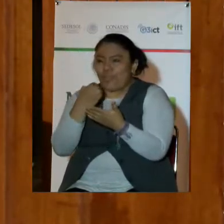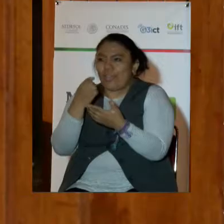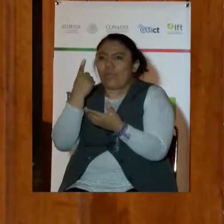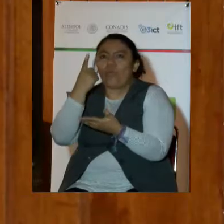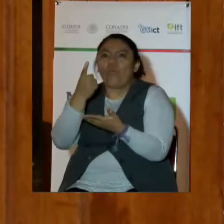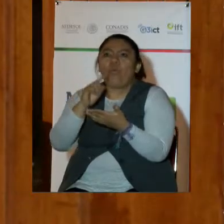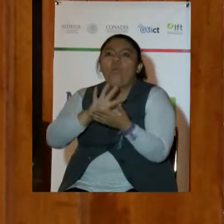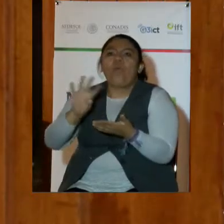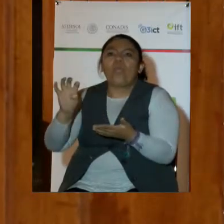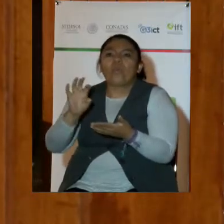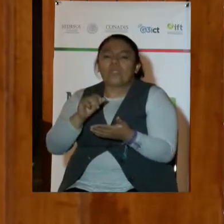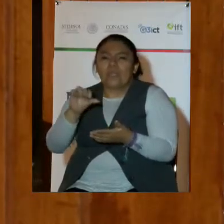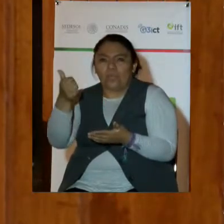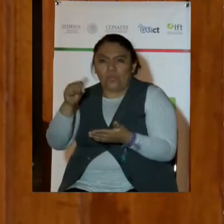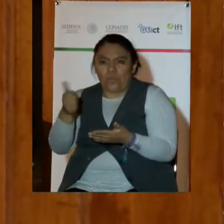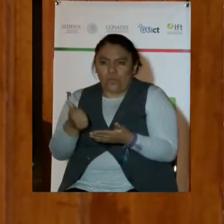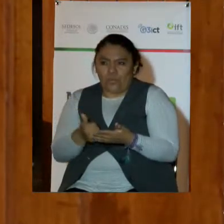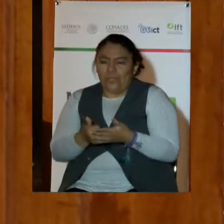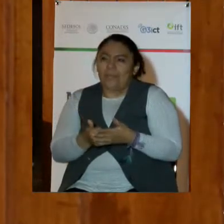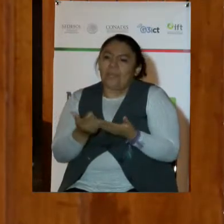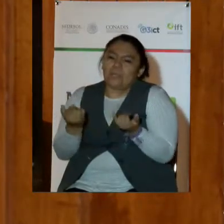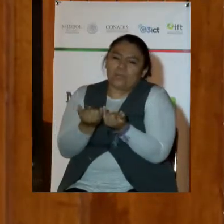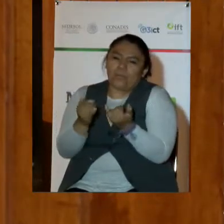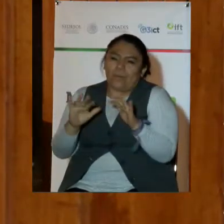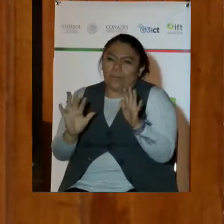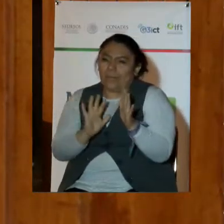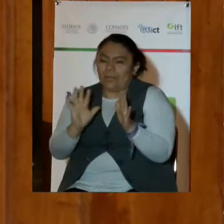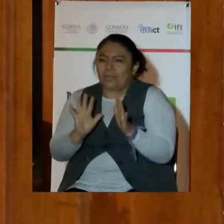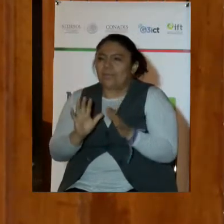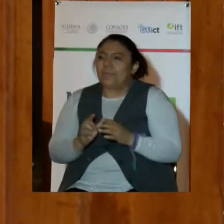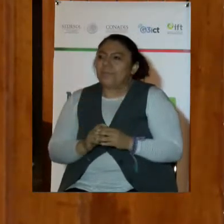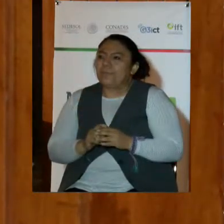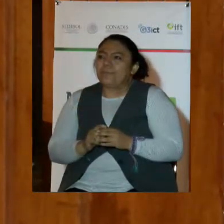el 040, pero sería interesante explorar